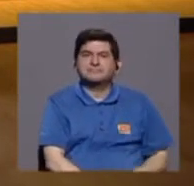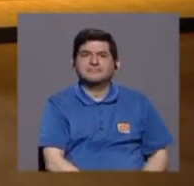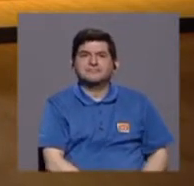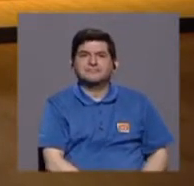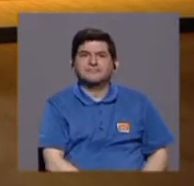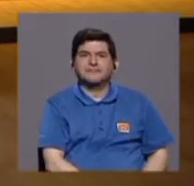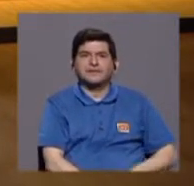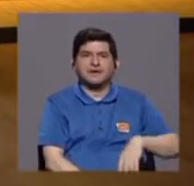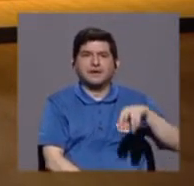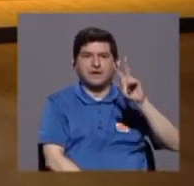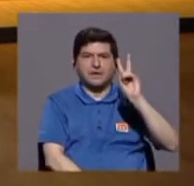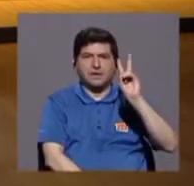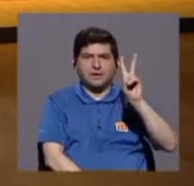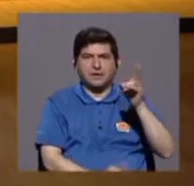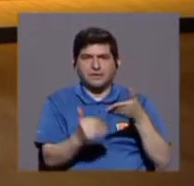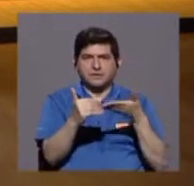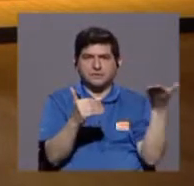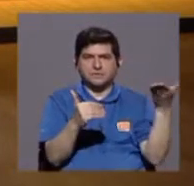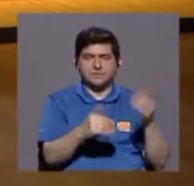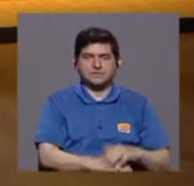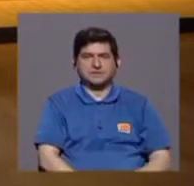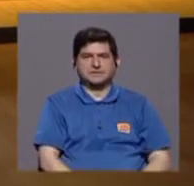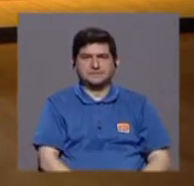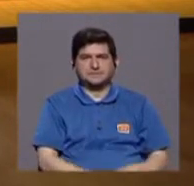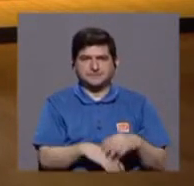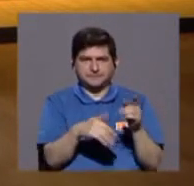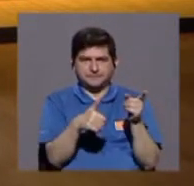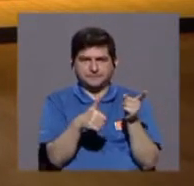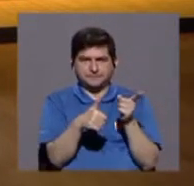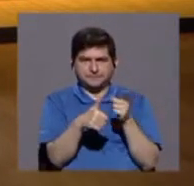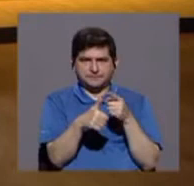origina en dos cosas. Por una parte,